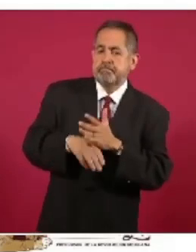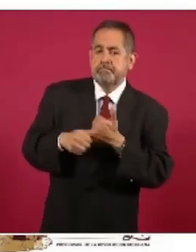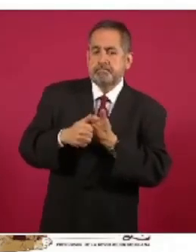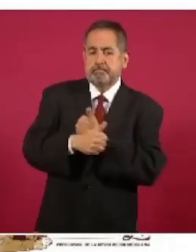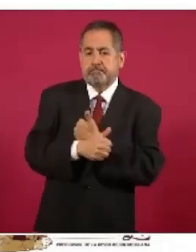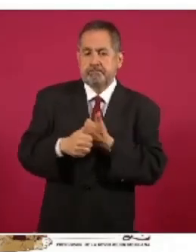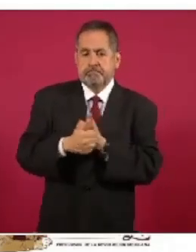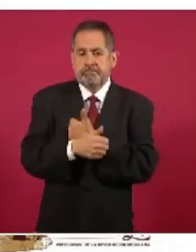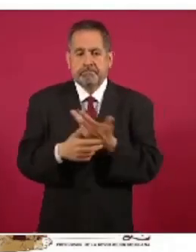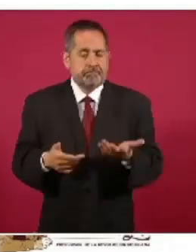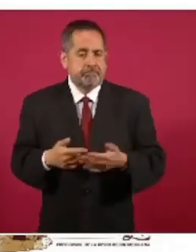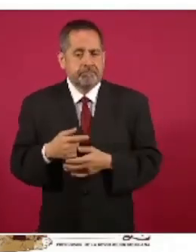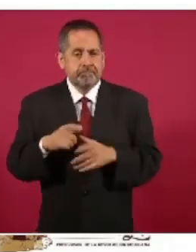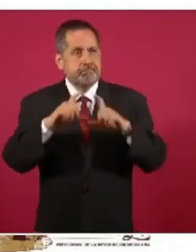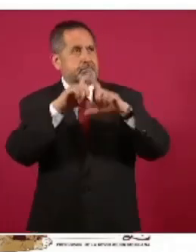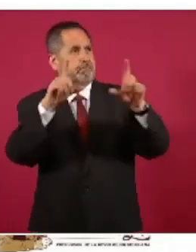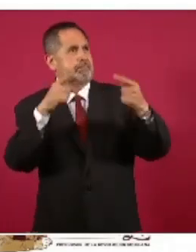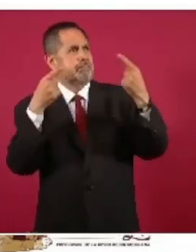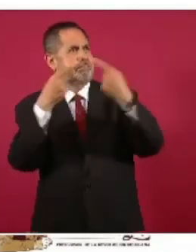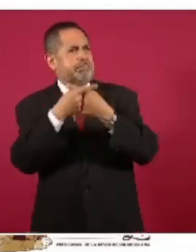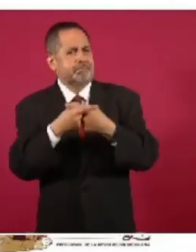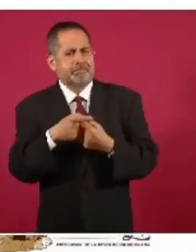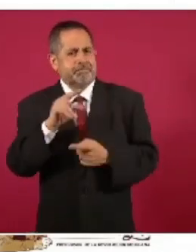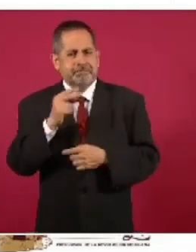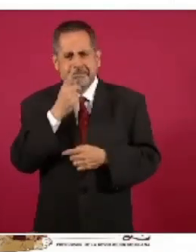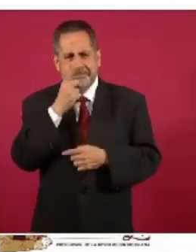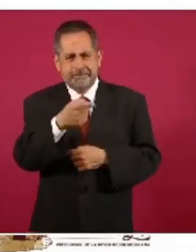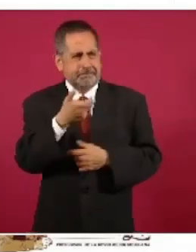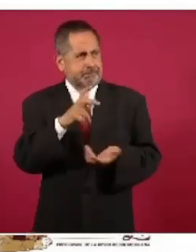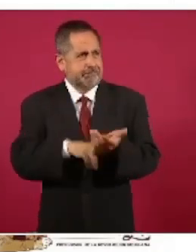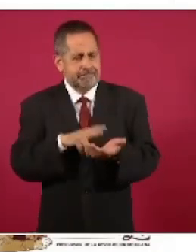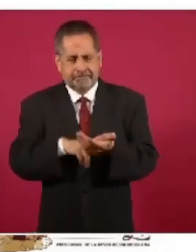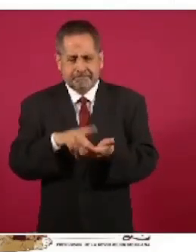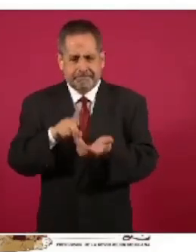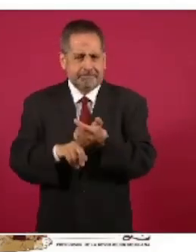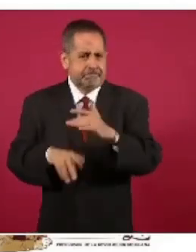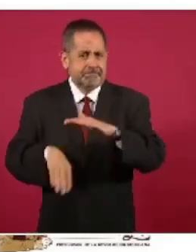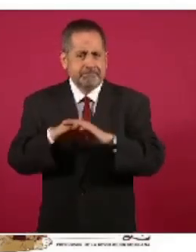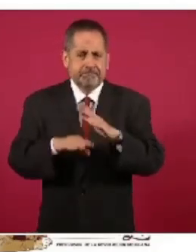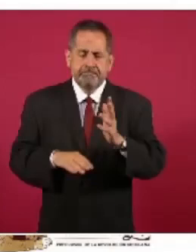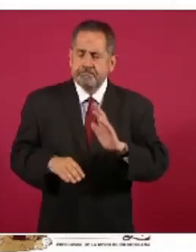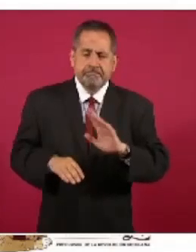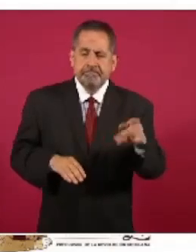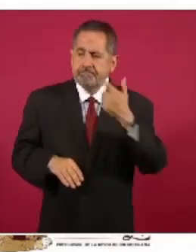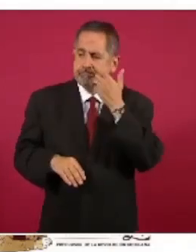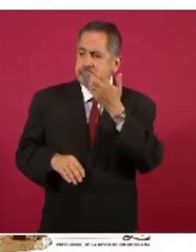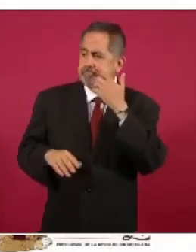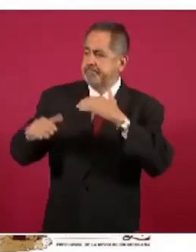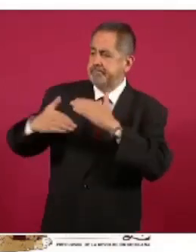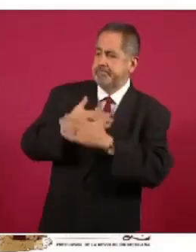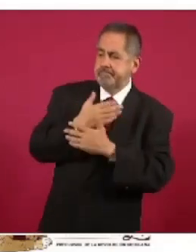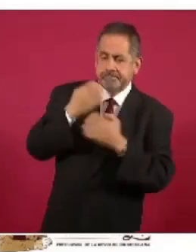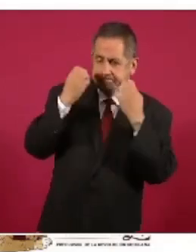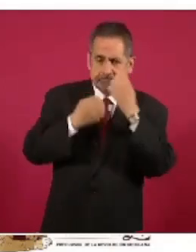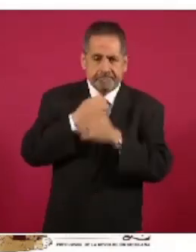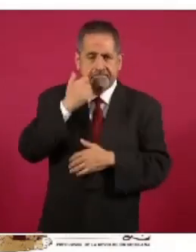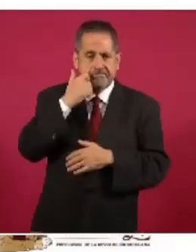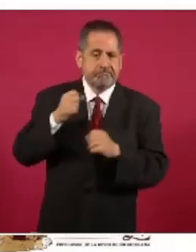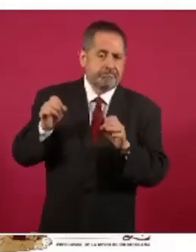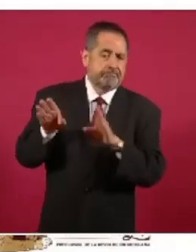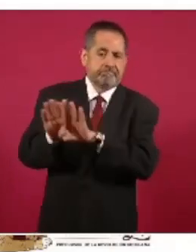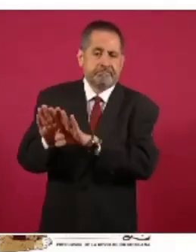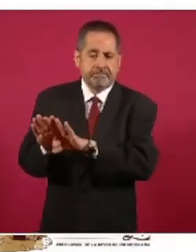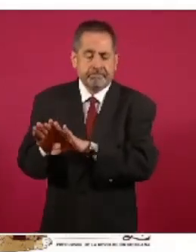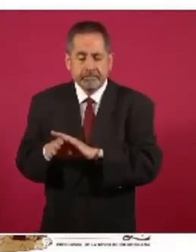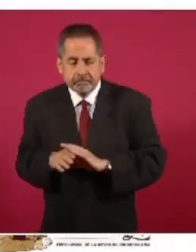una leyenda que no coincidía con el precio máximo y no permitió realizar la verificación, así que quién